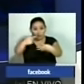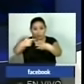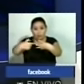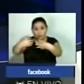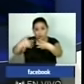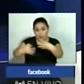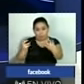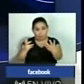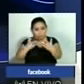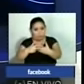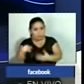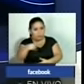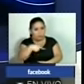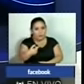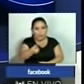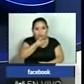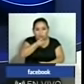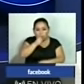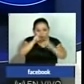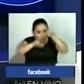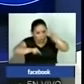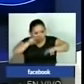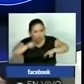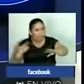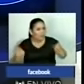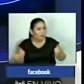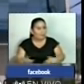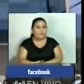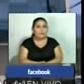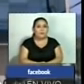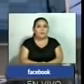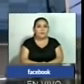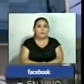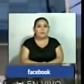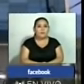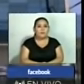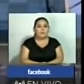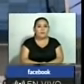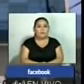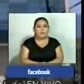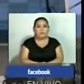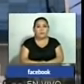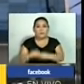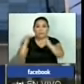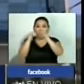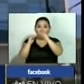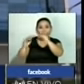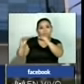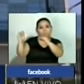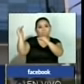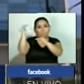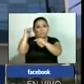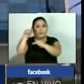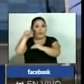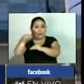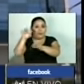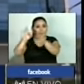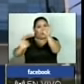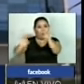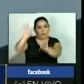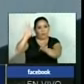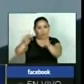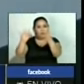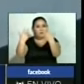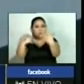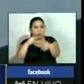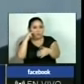A continuación, un informe sobre lo detectado hasta el momento. La Sala de lo Constitucional de la Corte Suprema de Justicia